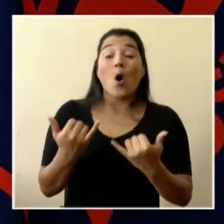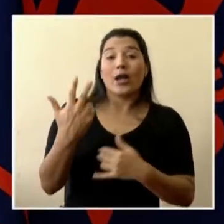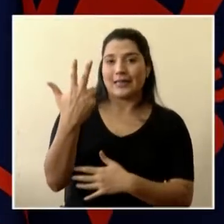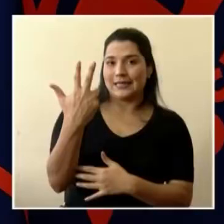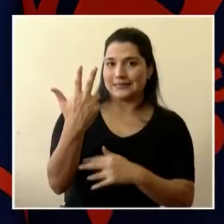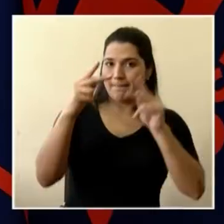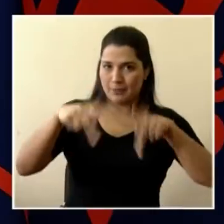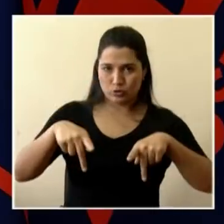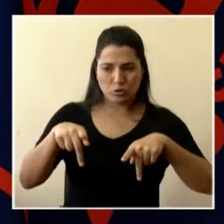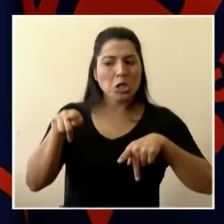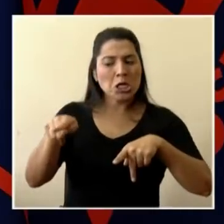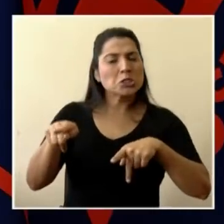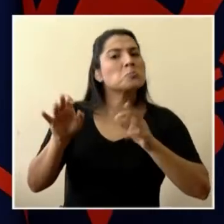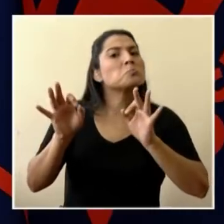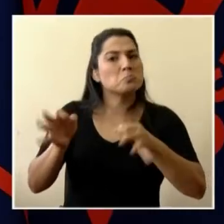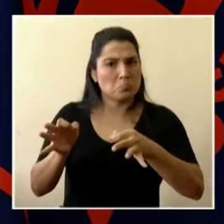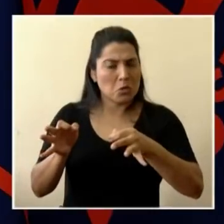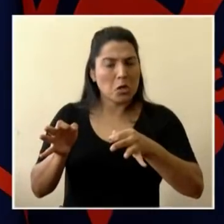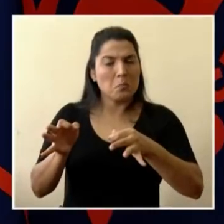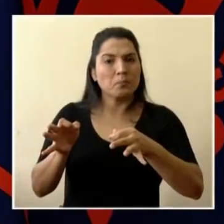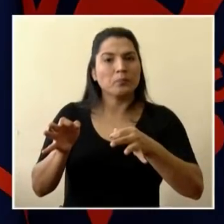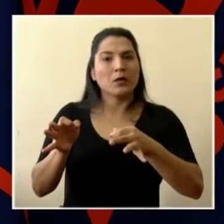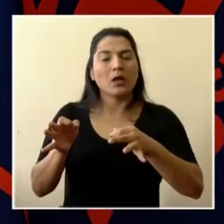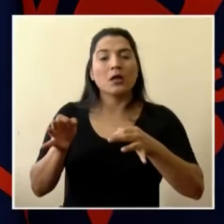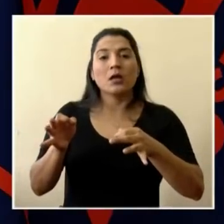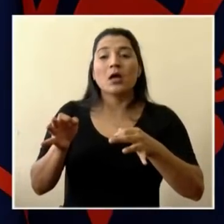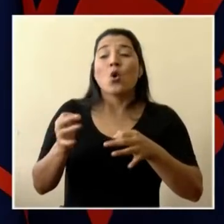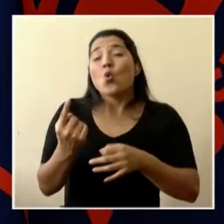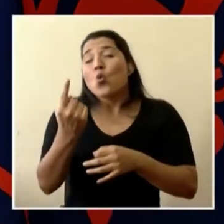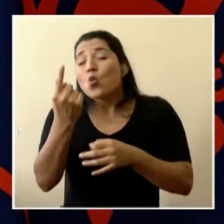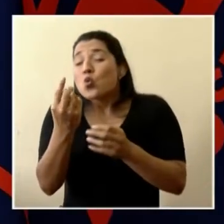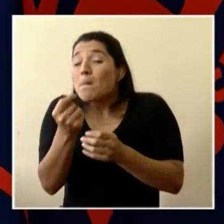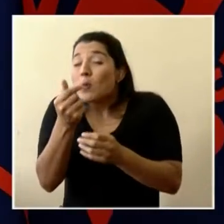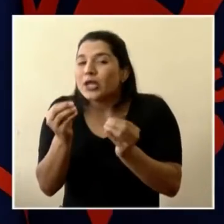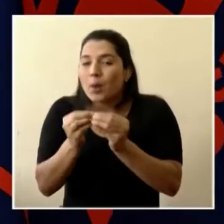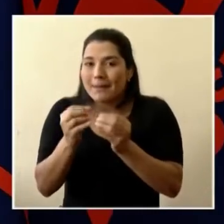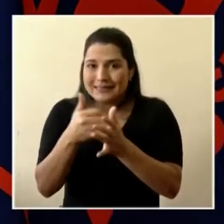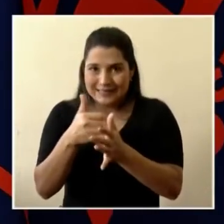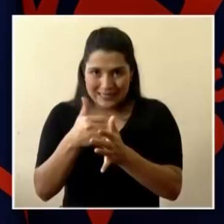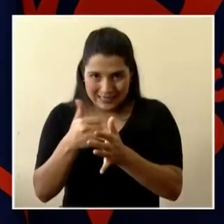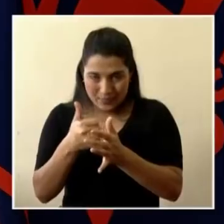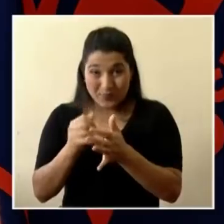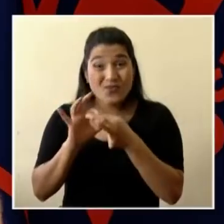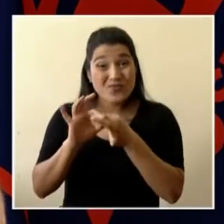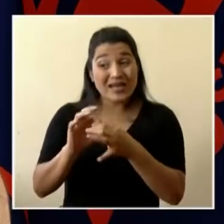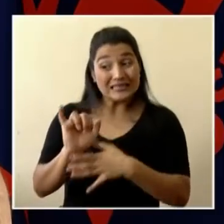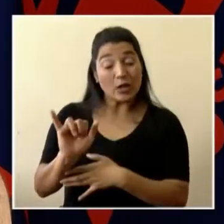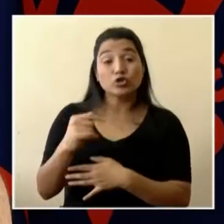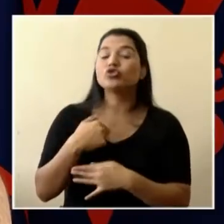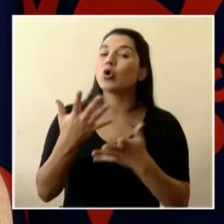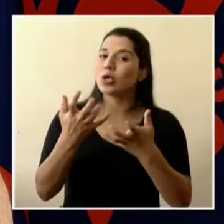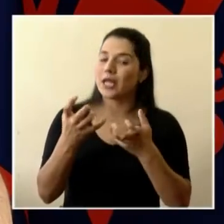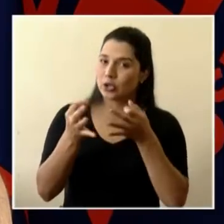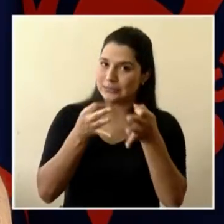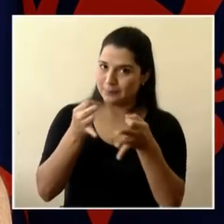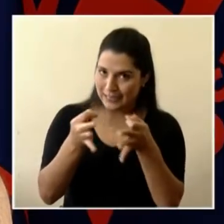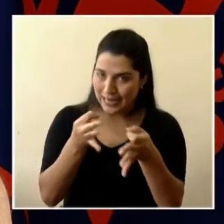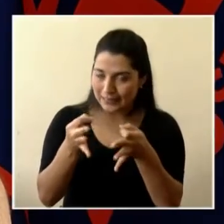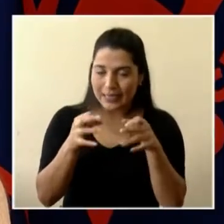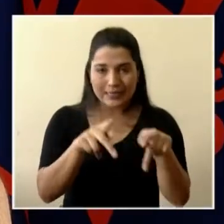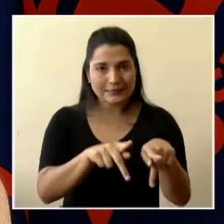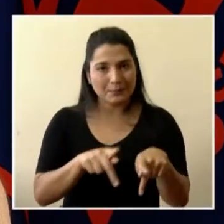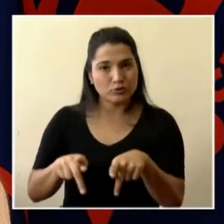en una condición estable. Hay uno de ellos que está un poquito más delicado. Con respecto a esto, yo quiero aclarar y explicarle a la